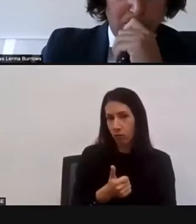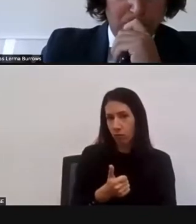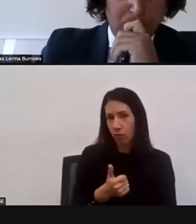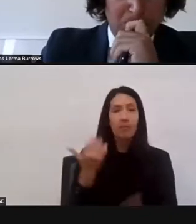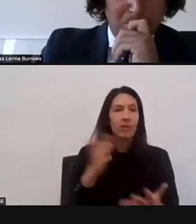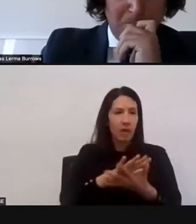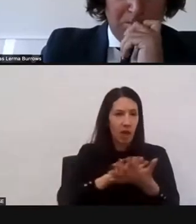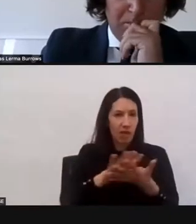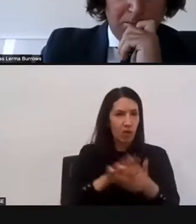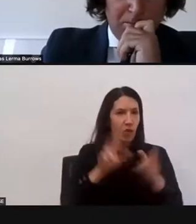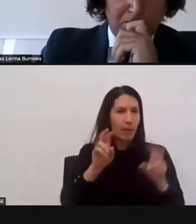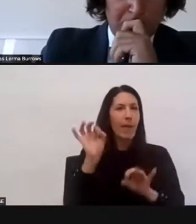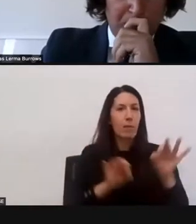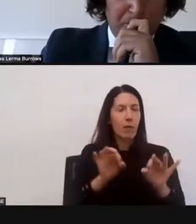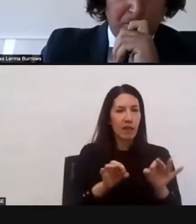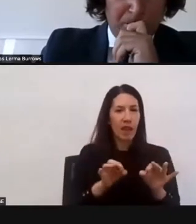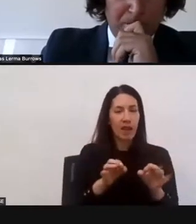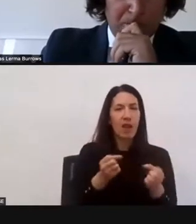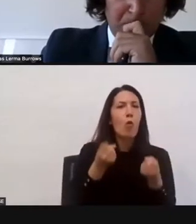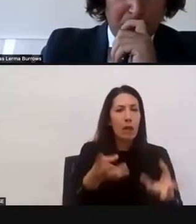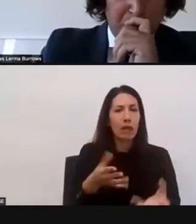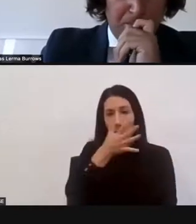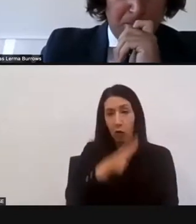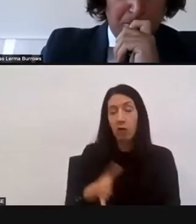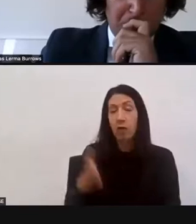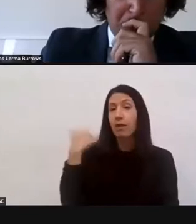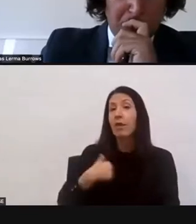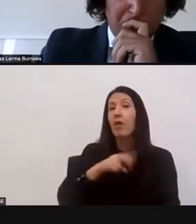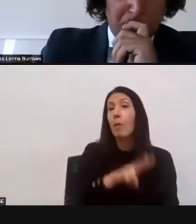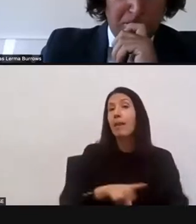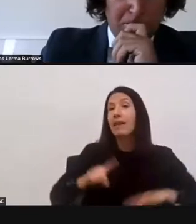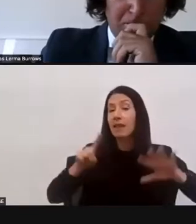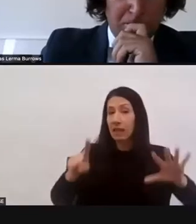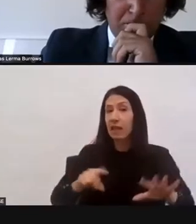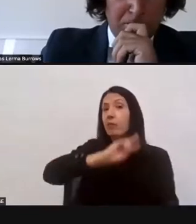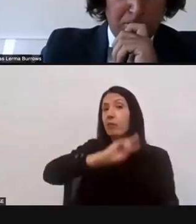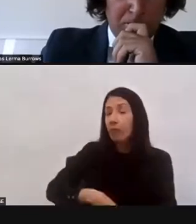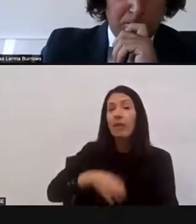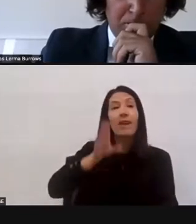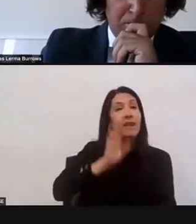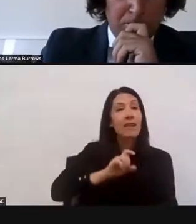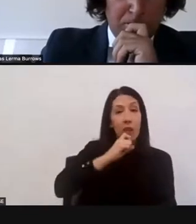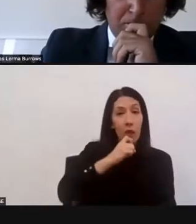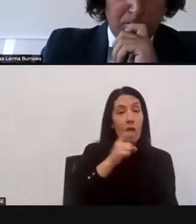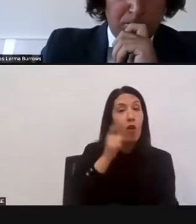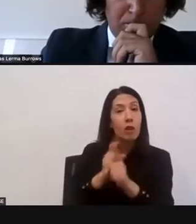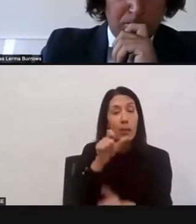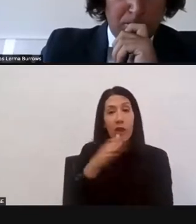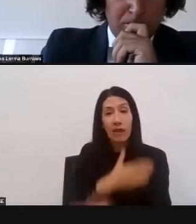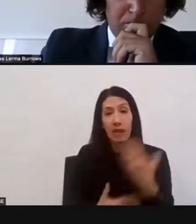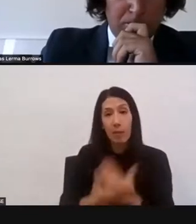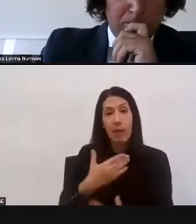con la cuestión de las cifras, ¿no? Concretamente fueron 26 los casos de delitos de odio hacia las personas con discapacidad registrados